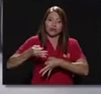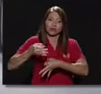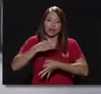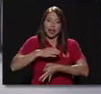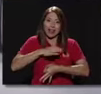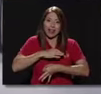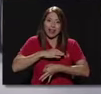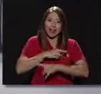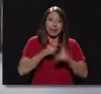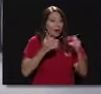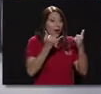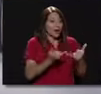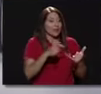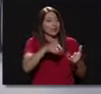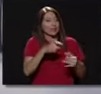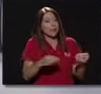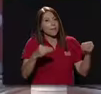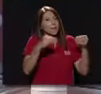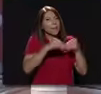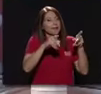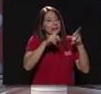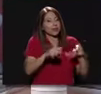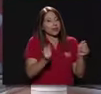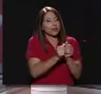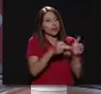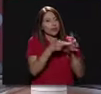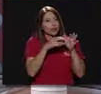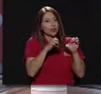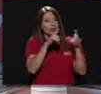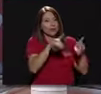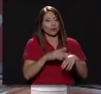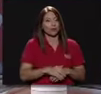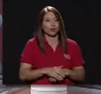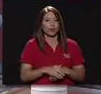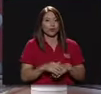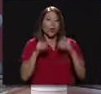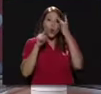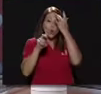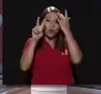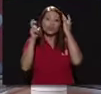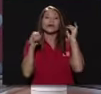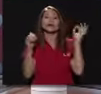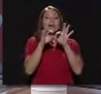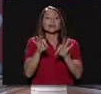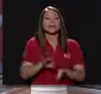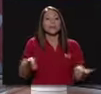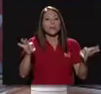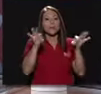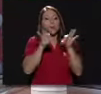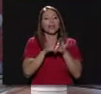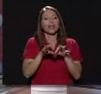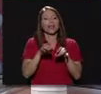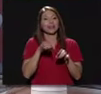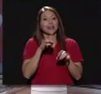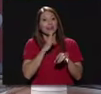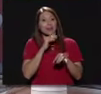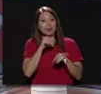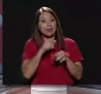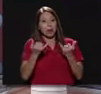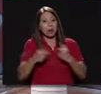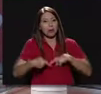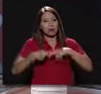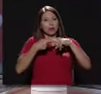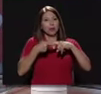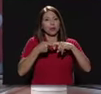empleos de un mejor perfil educativo. Uno de los temas más importantes que vamos a desarrollar en este programa, pero lo vamos a dejar para el siguiente bloque. Vamos a una